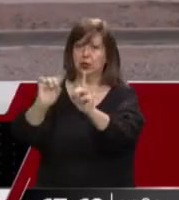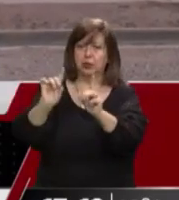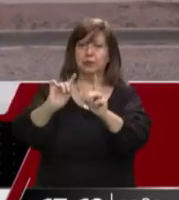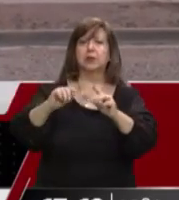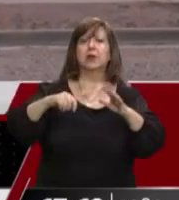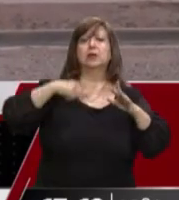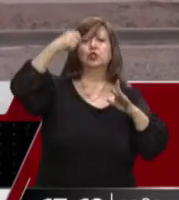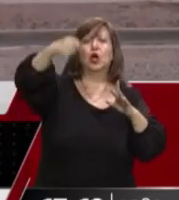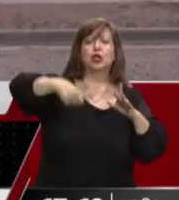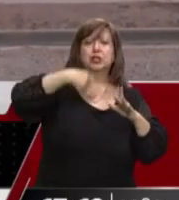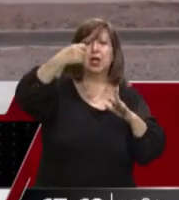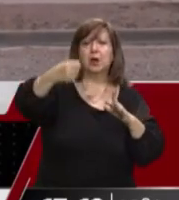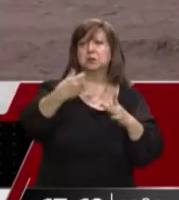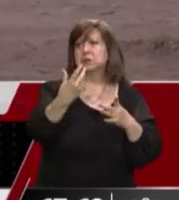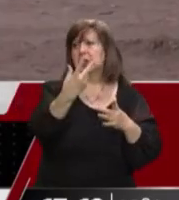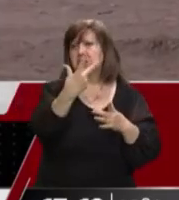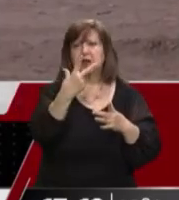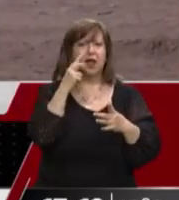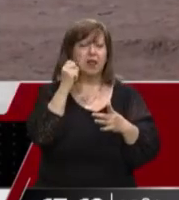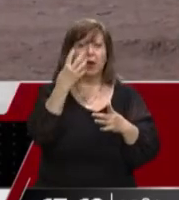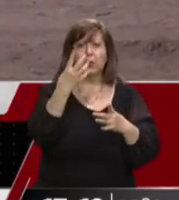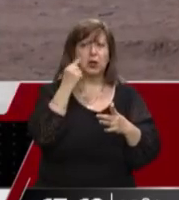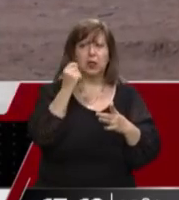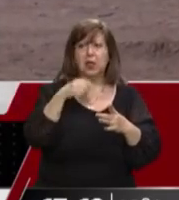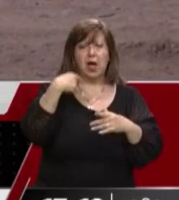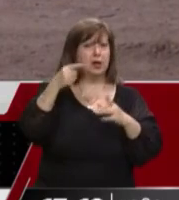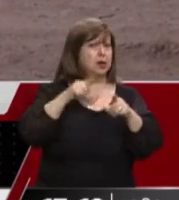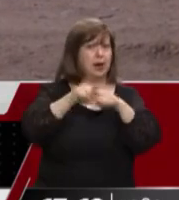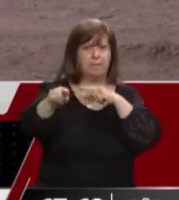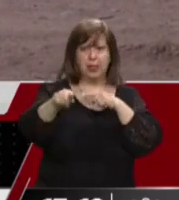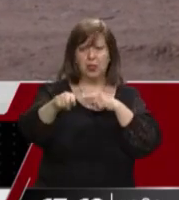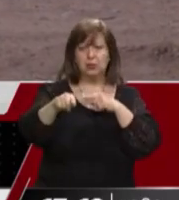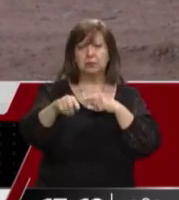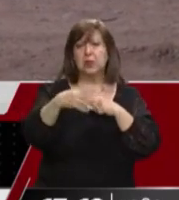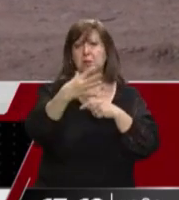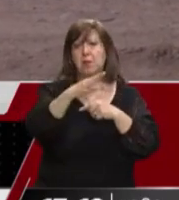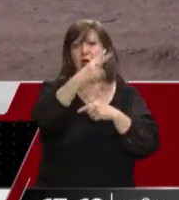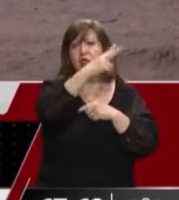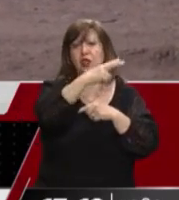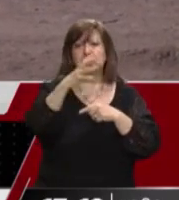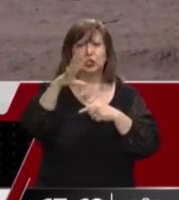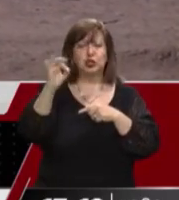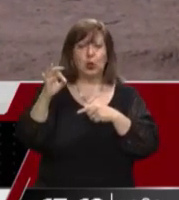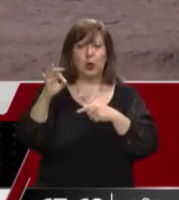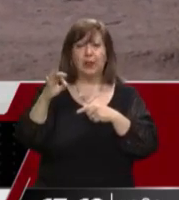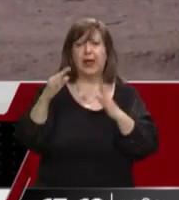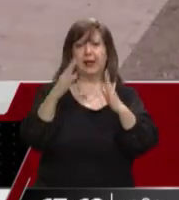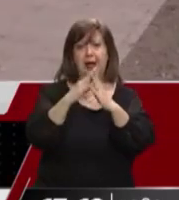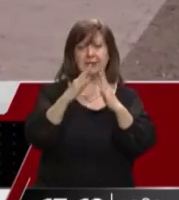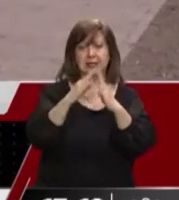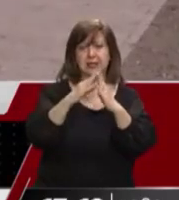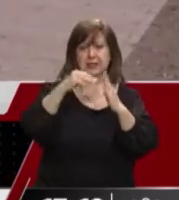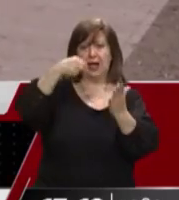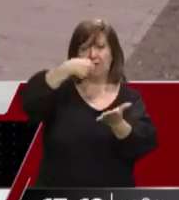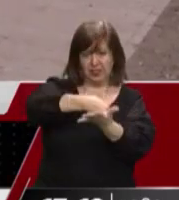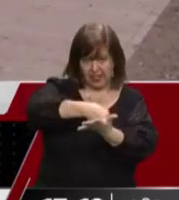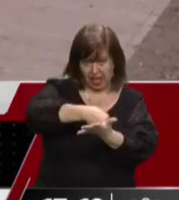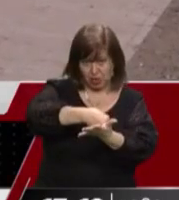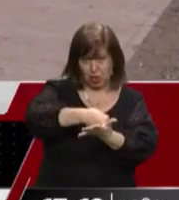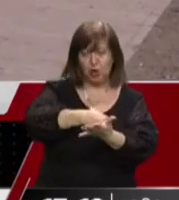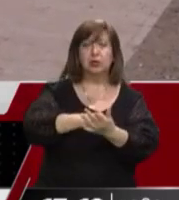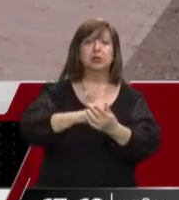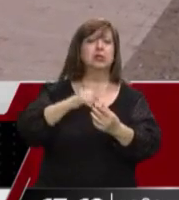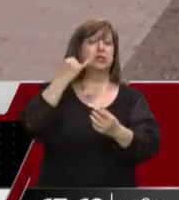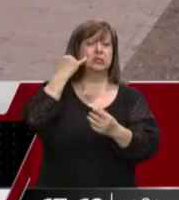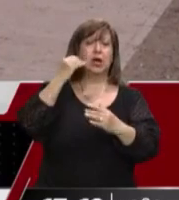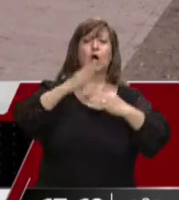sorteándolo a los 3 o 4 días ya el sorteo de la casa. Más o menos unas 250 se van a entregar ahora a fin de año y todas las demás ya